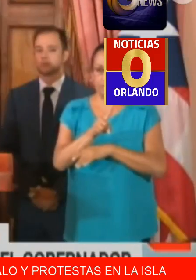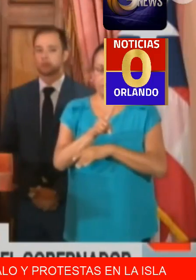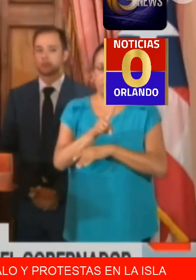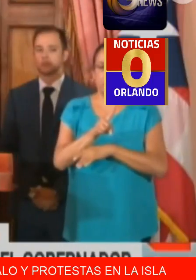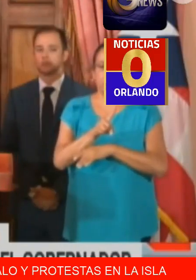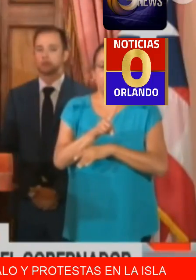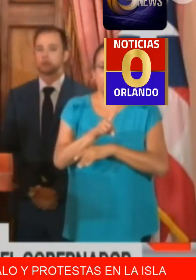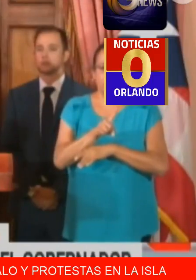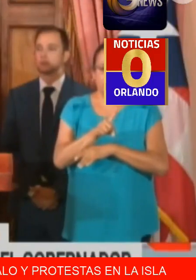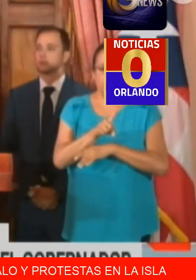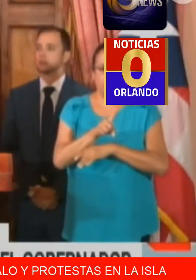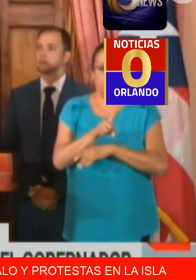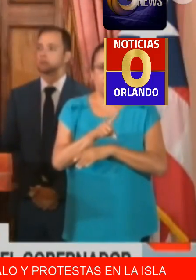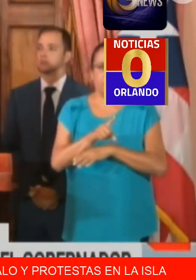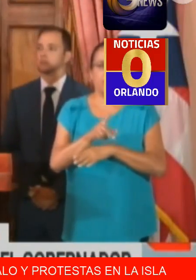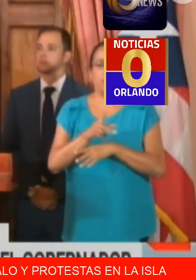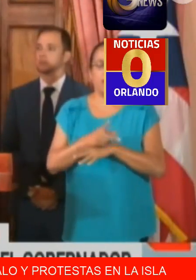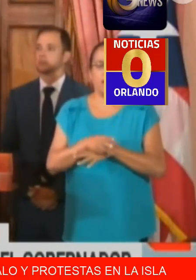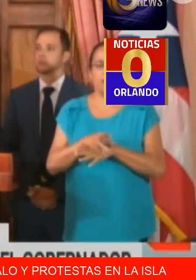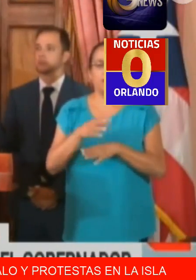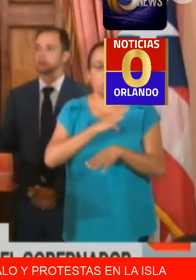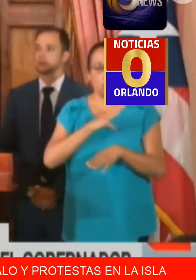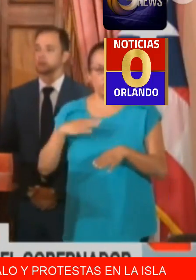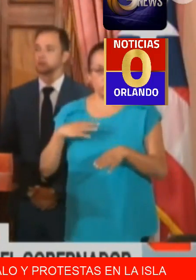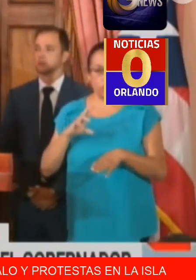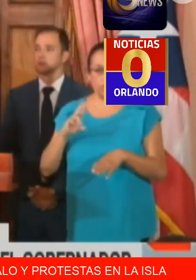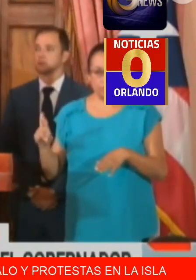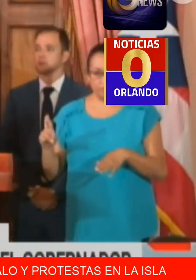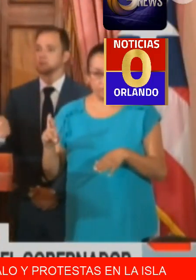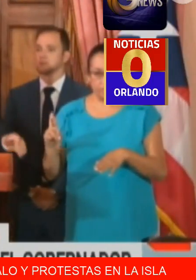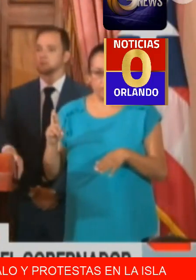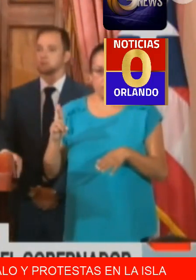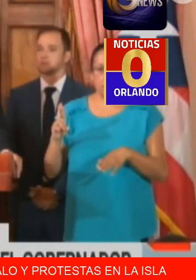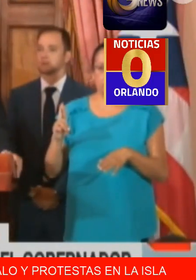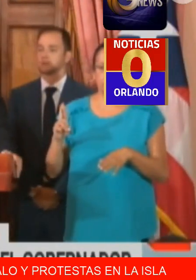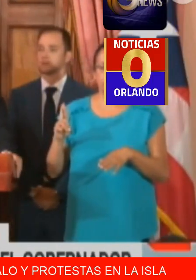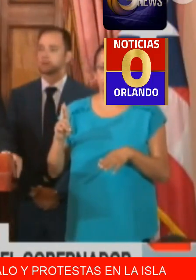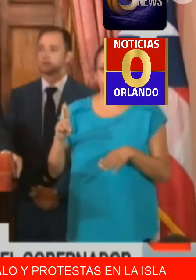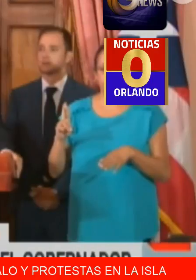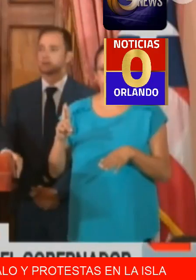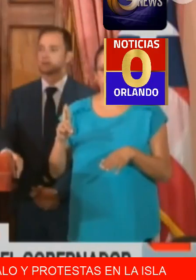Some in Congress, mostly Republicans, are considering putting